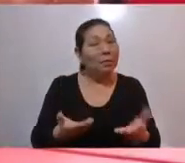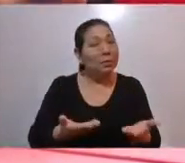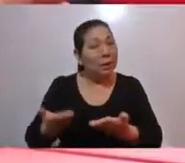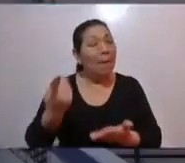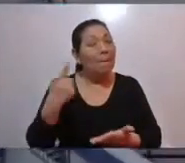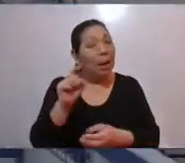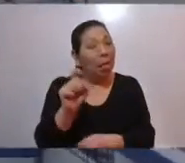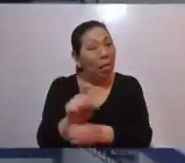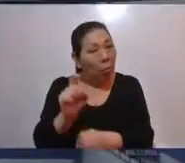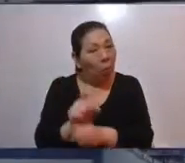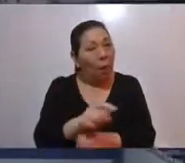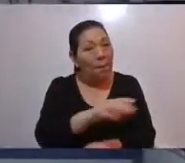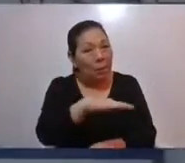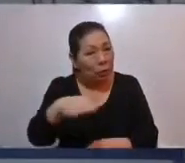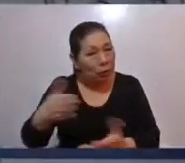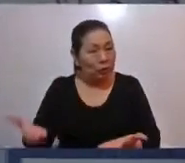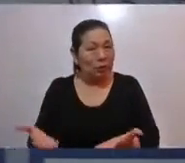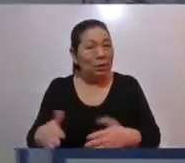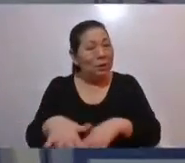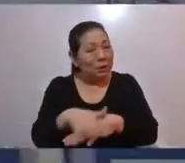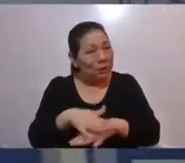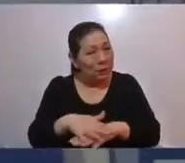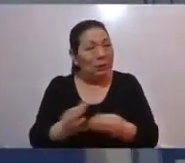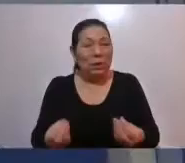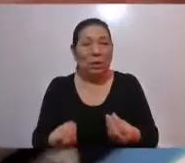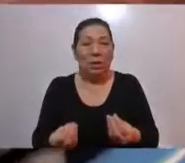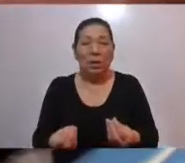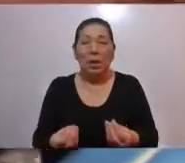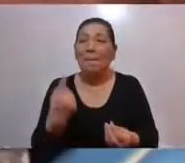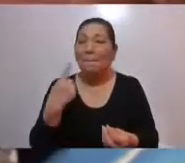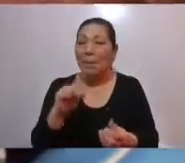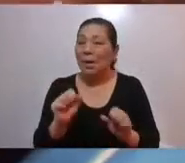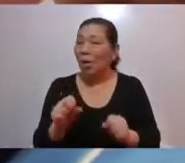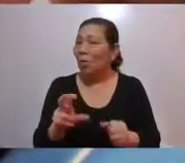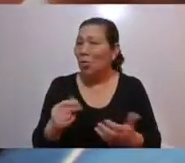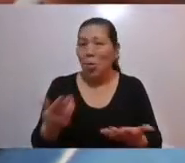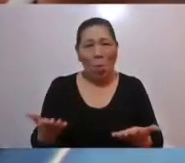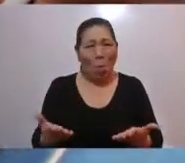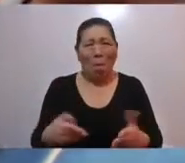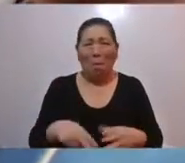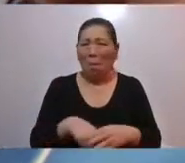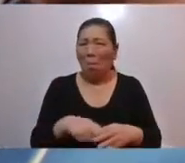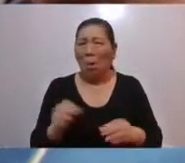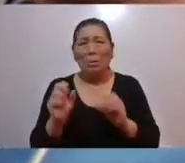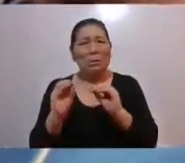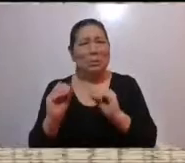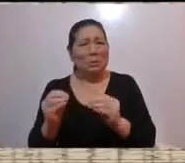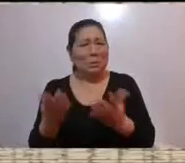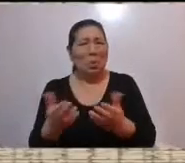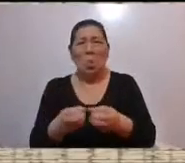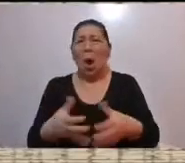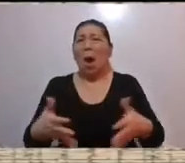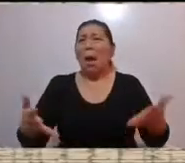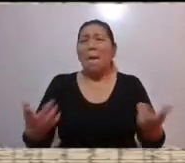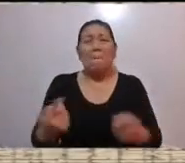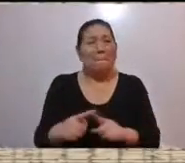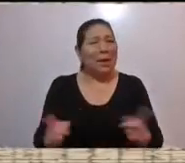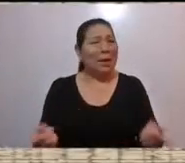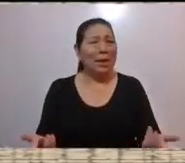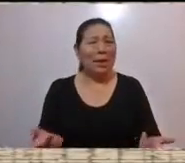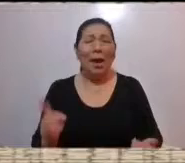poder brindar el servicio de educación. De eso se trata la disponibilidad, no debe haber instituciones y programas de enseñanza en